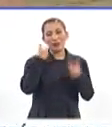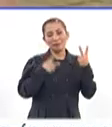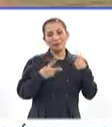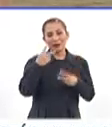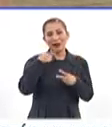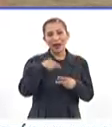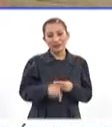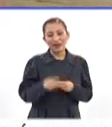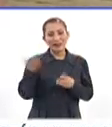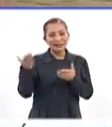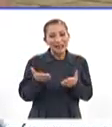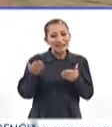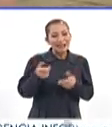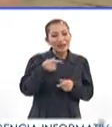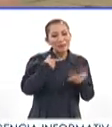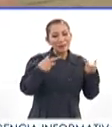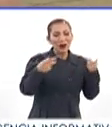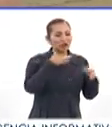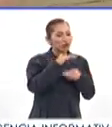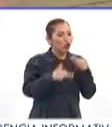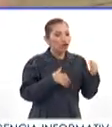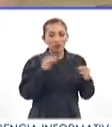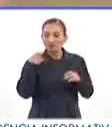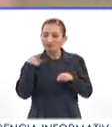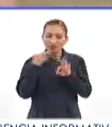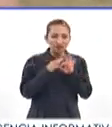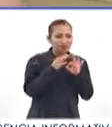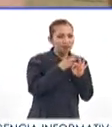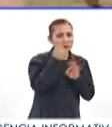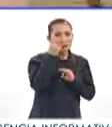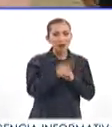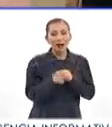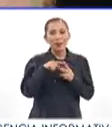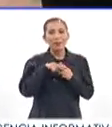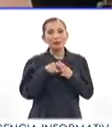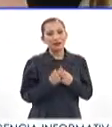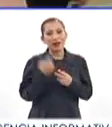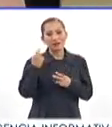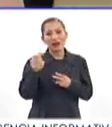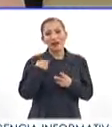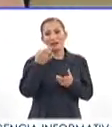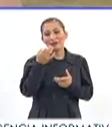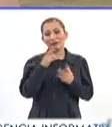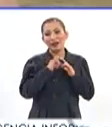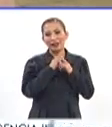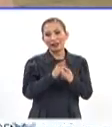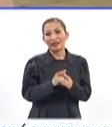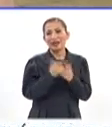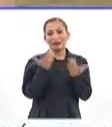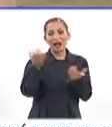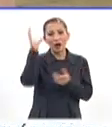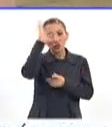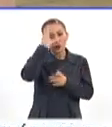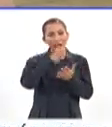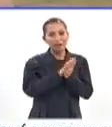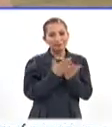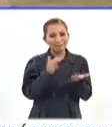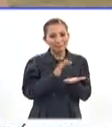están pues ya llegando, preparando todos los detalles para iniciar con esta feria de la literatura y la